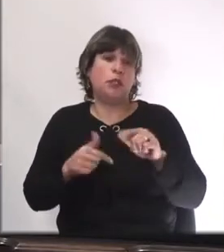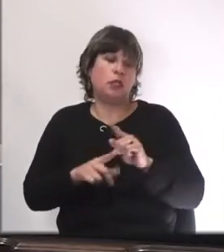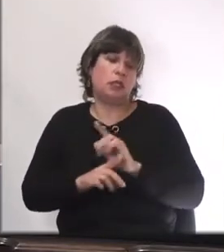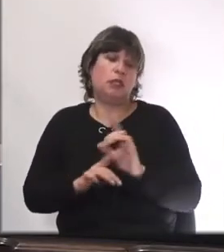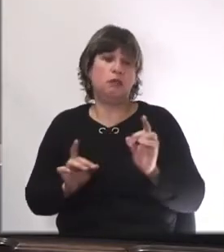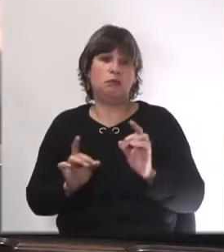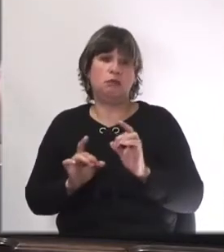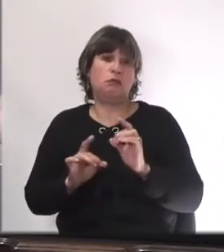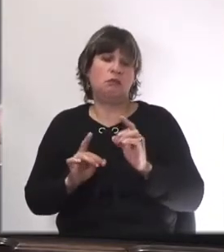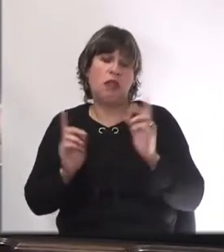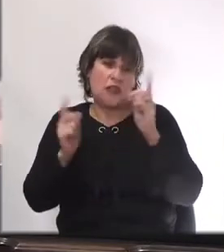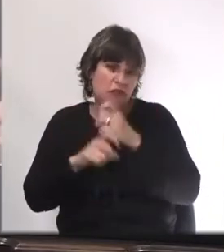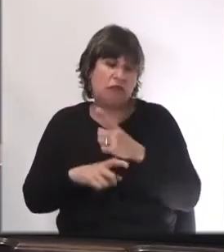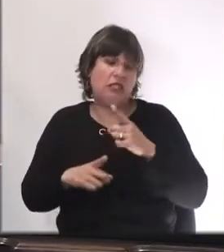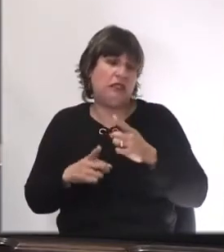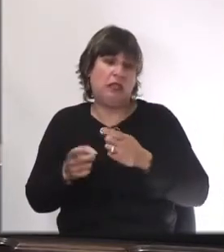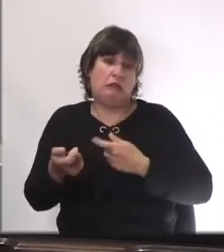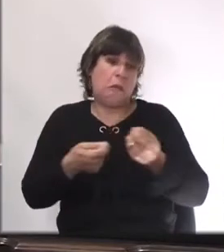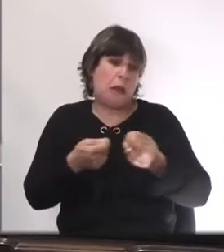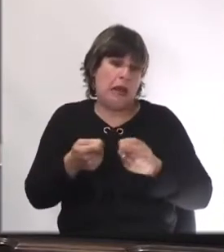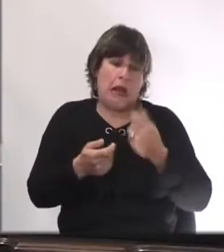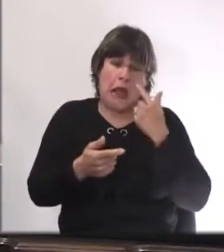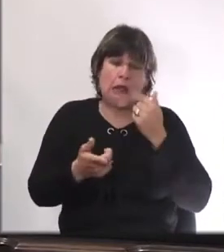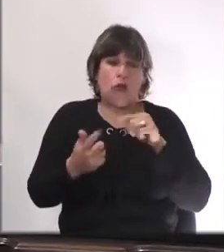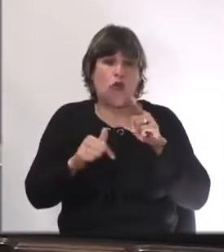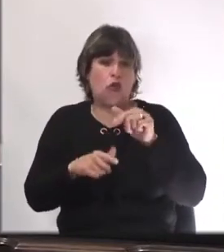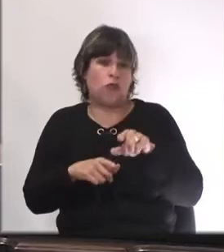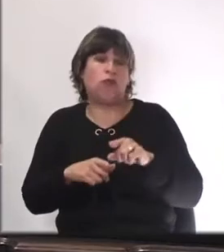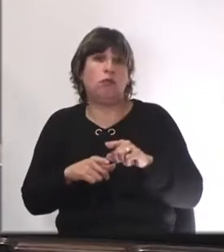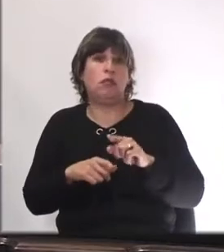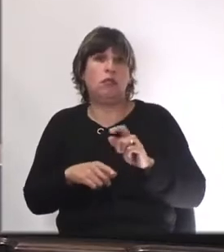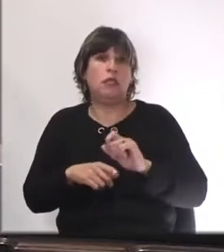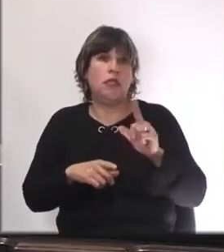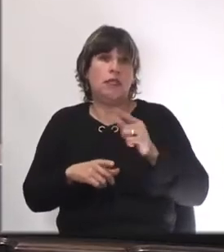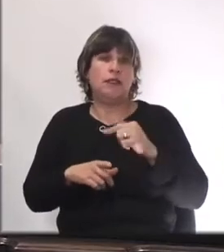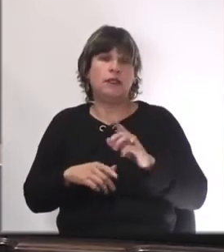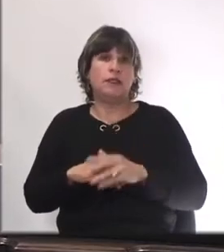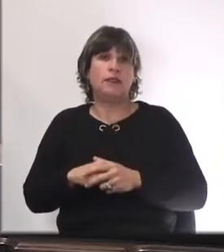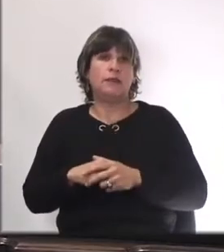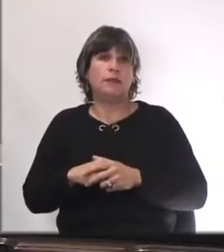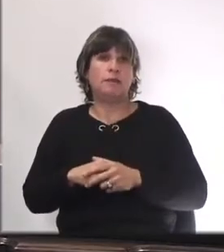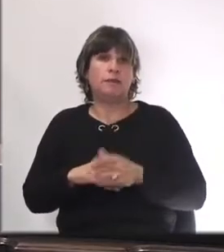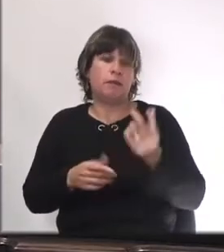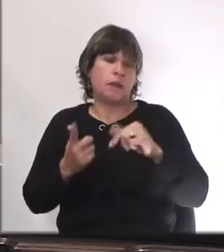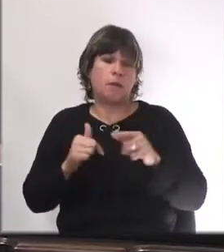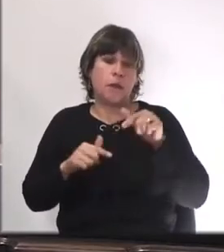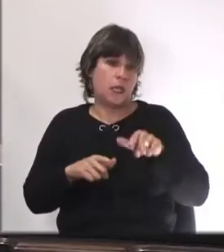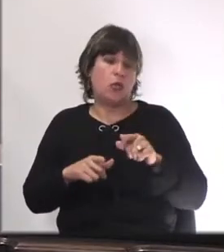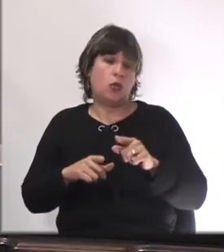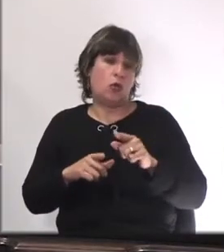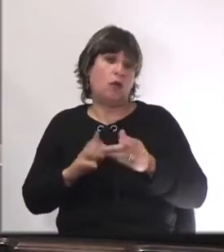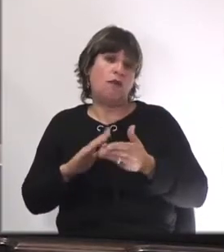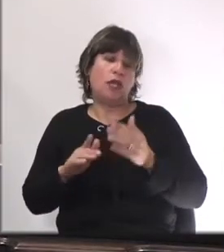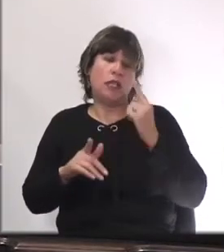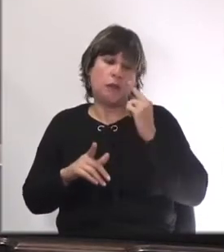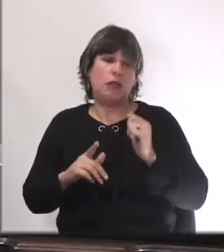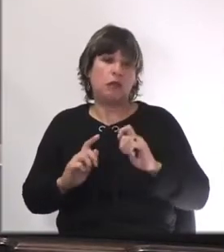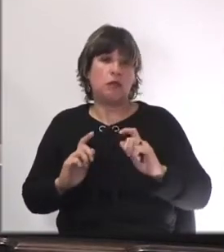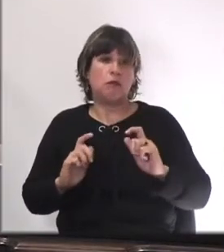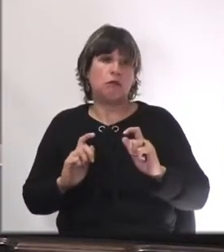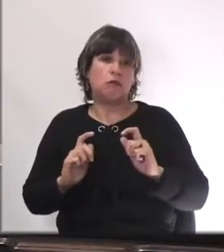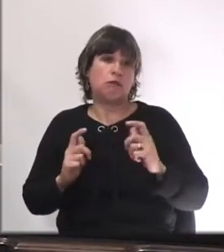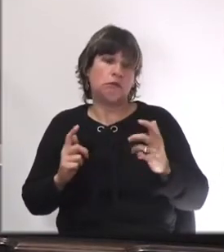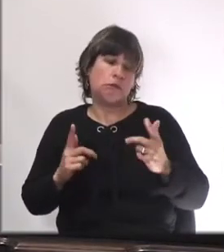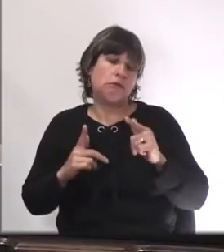manejarlo con algún aumento de eficiencia, lo concedo sin problema, pero va a ser también con deterioro de la